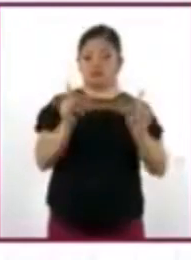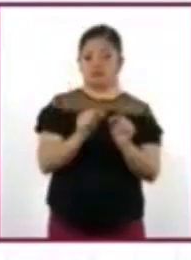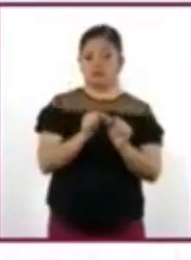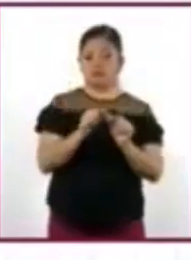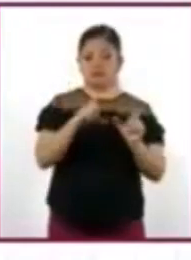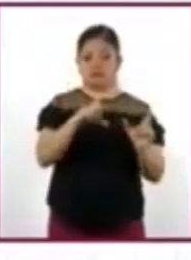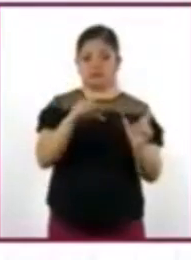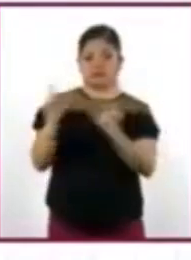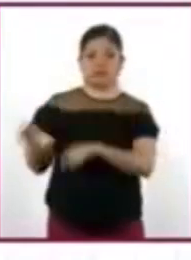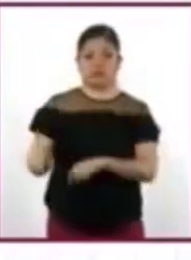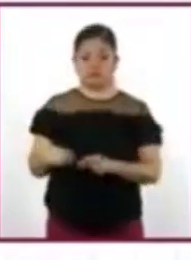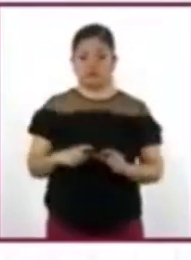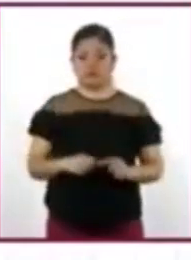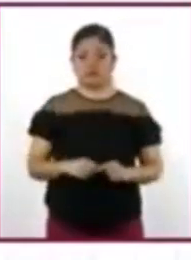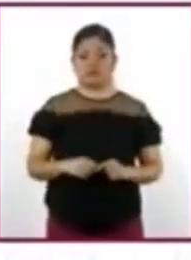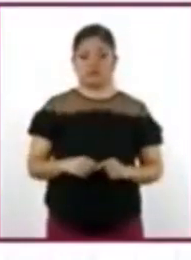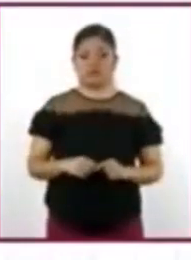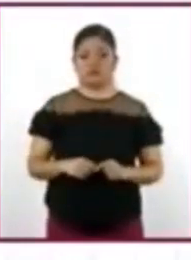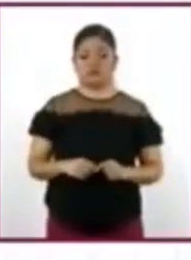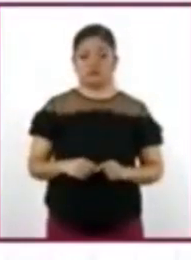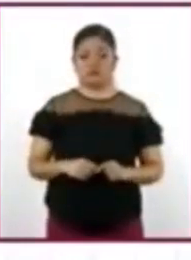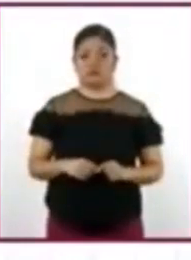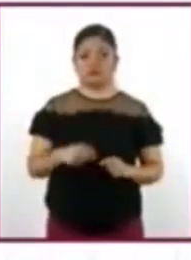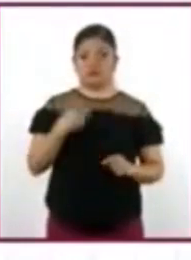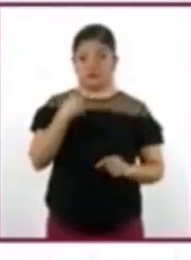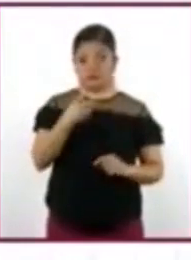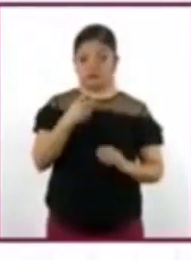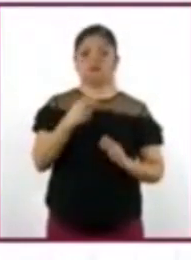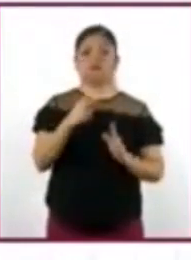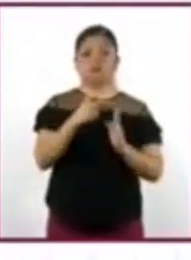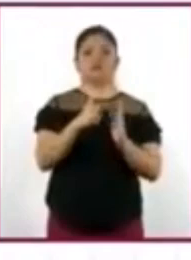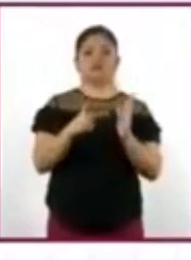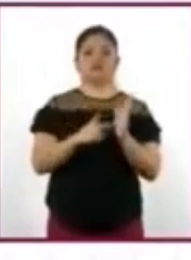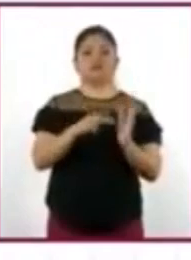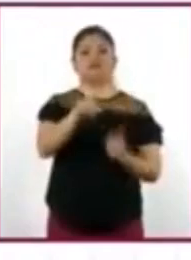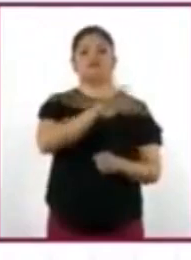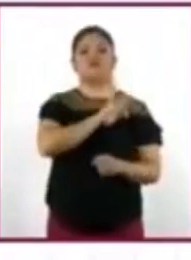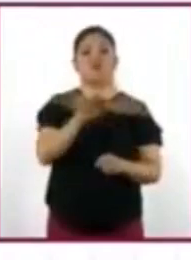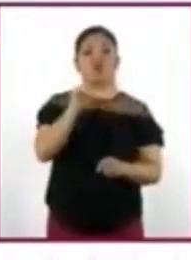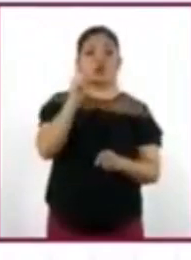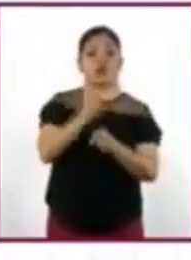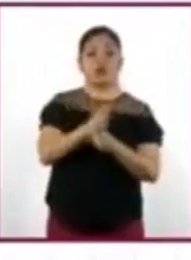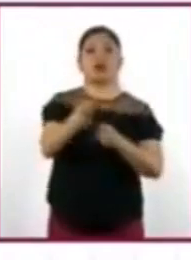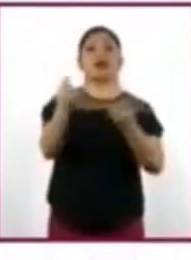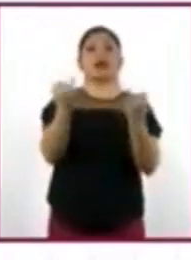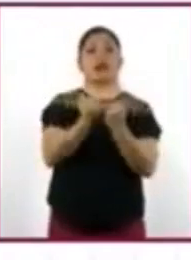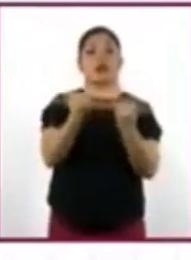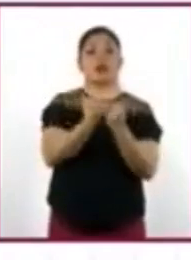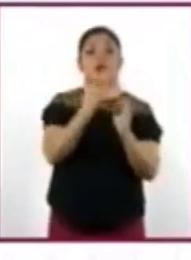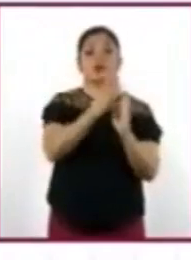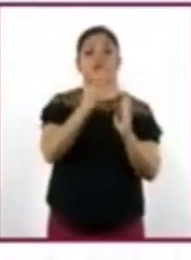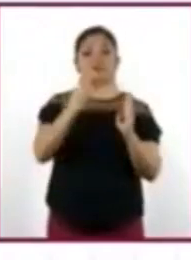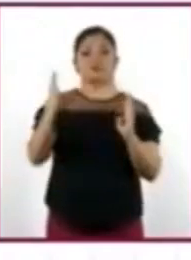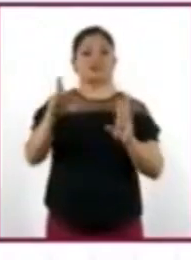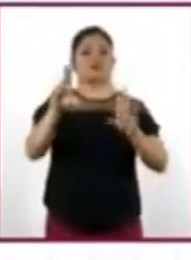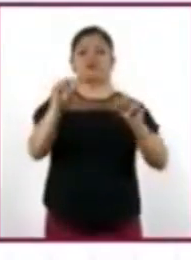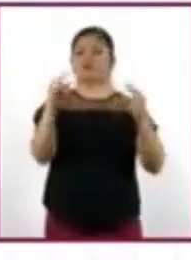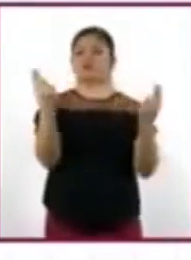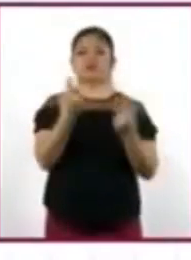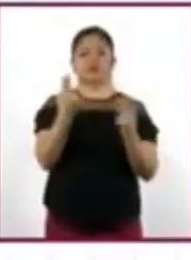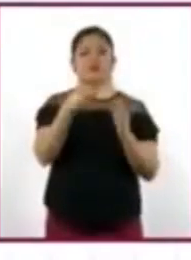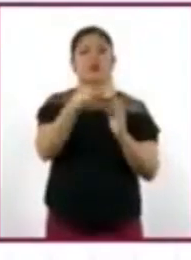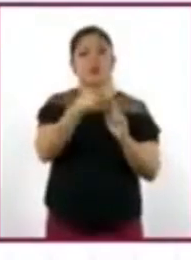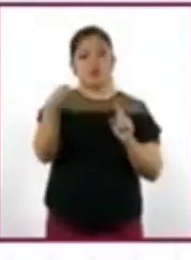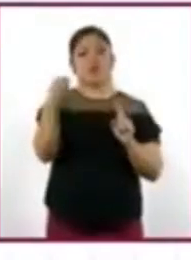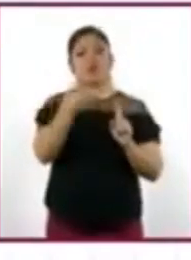se obtiene. Con esta regla podemos encontrar cualquier término de la sucesión sin necesidad de